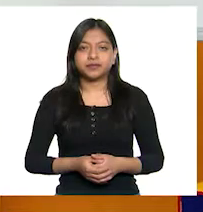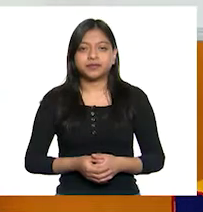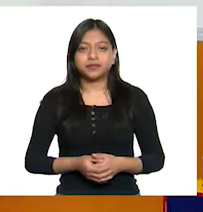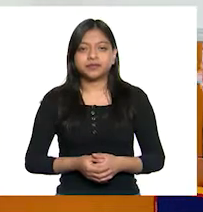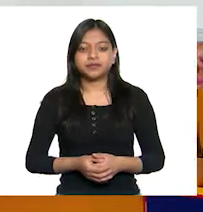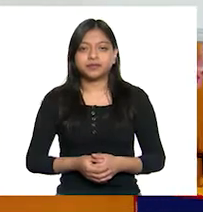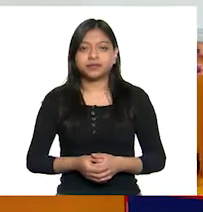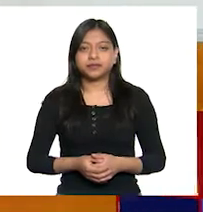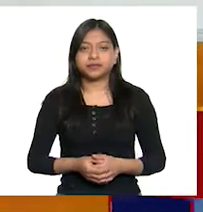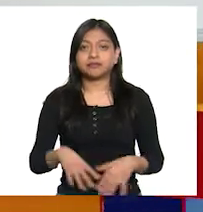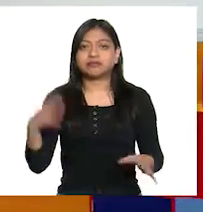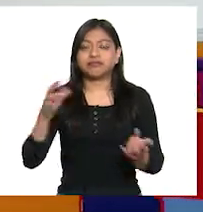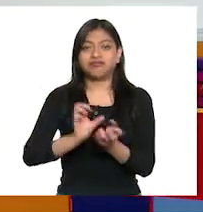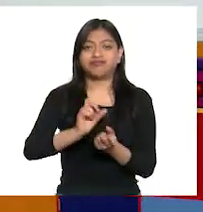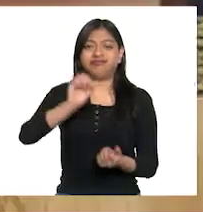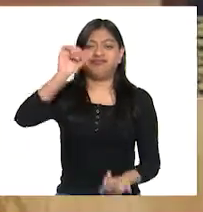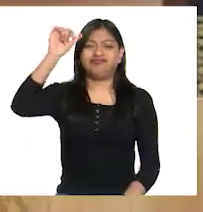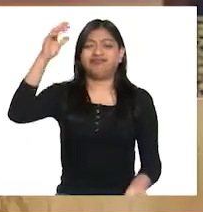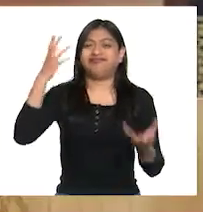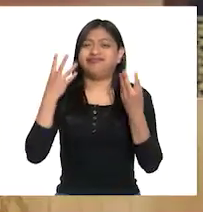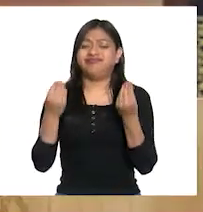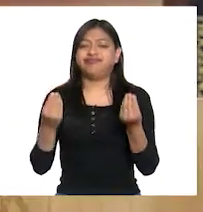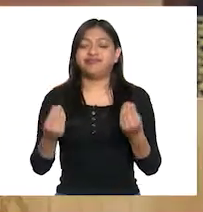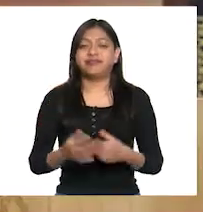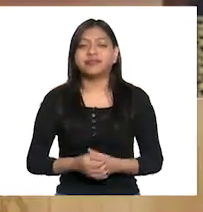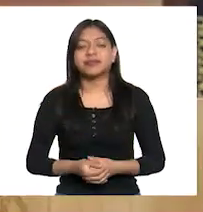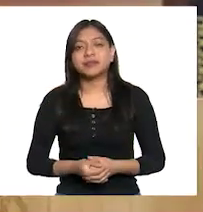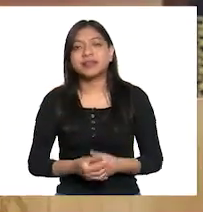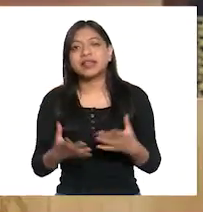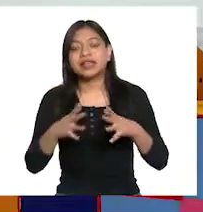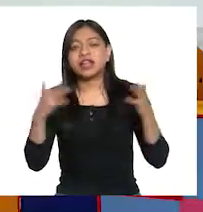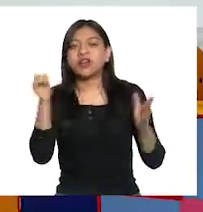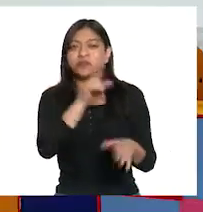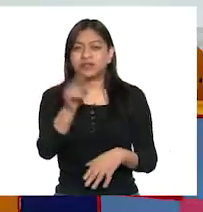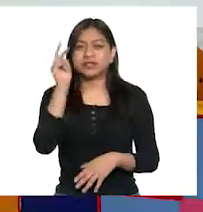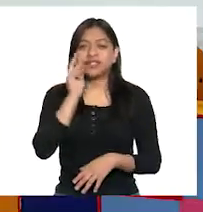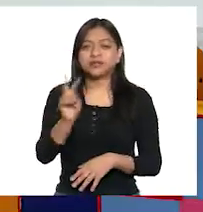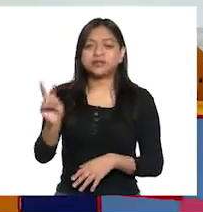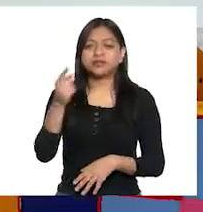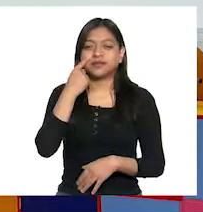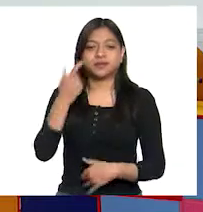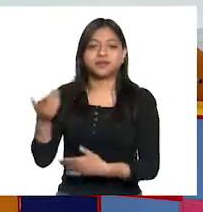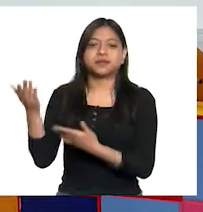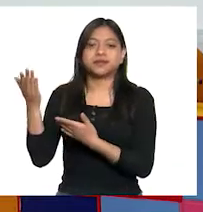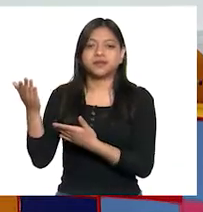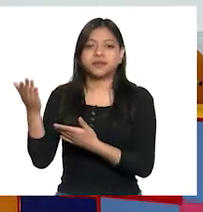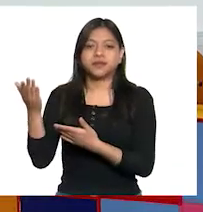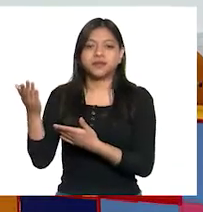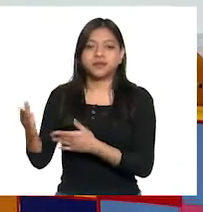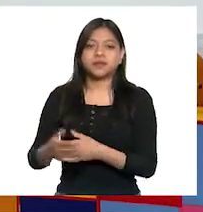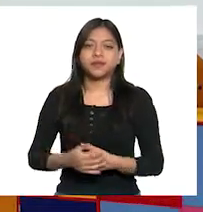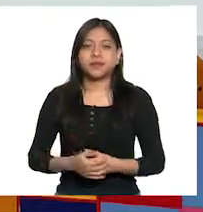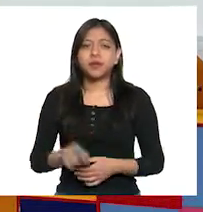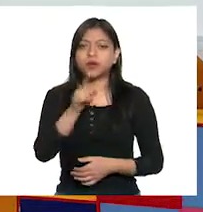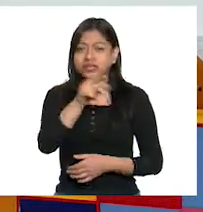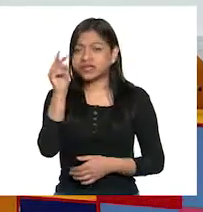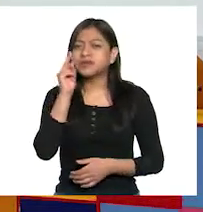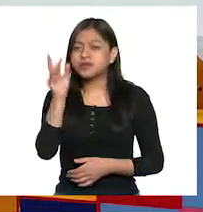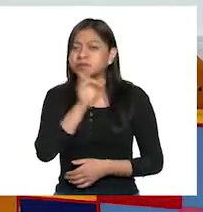Aquí está. Uy, qué volante tan grande les dieron, pero creo que lo alcanzan a ver ustedes, a ver. ¿Lo alcanzan a